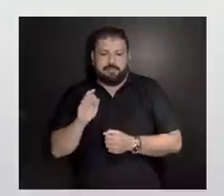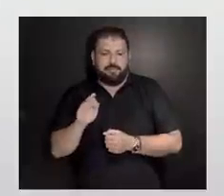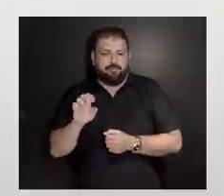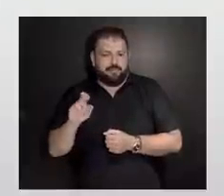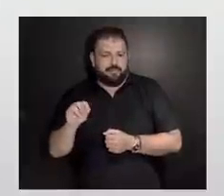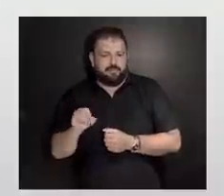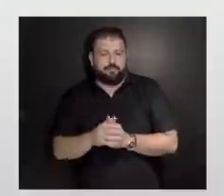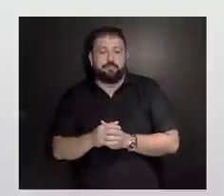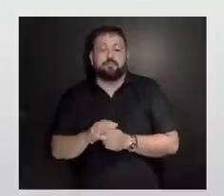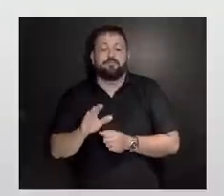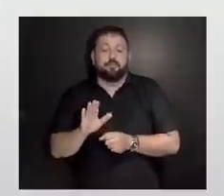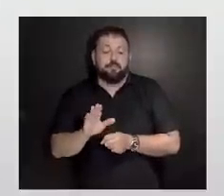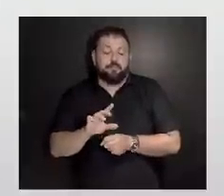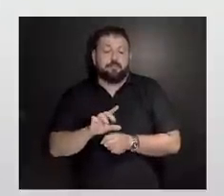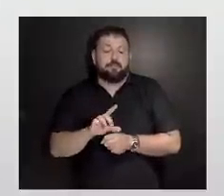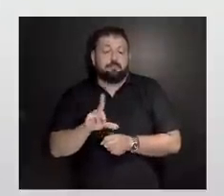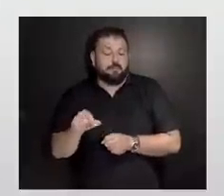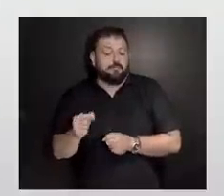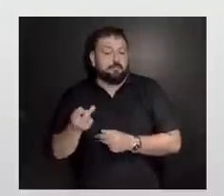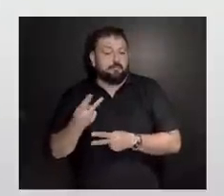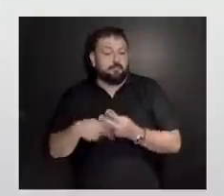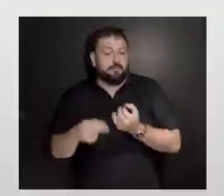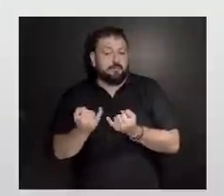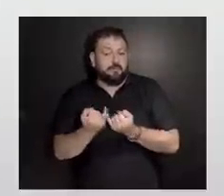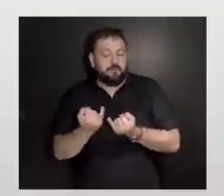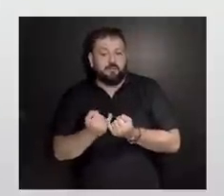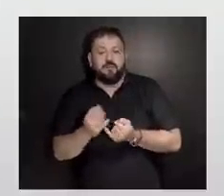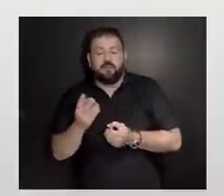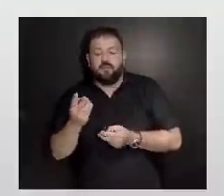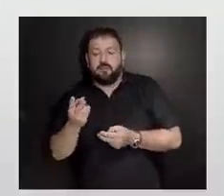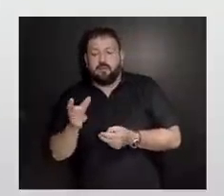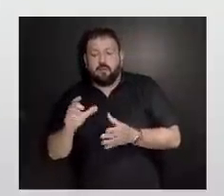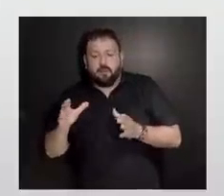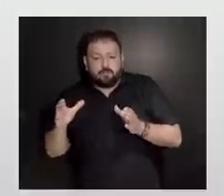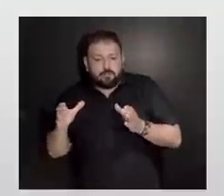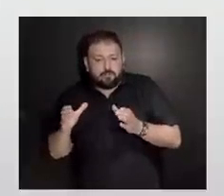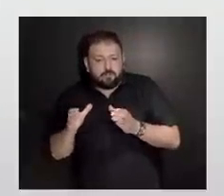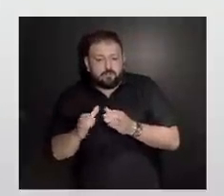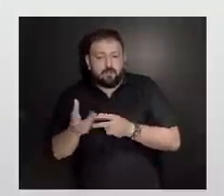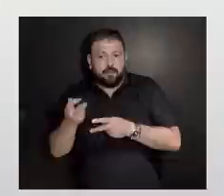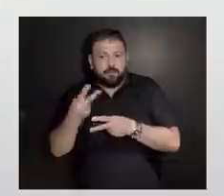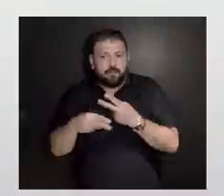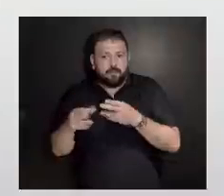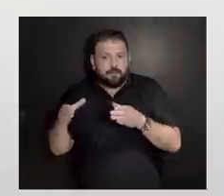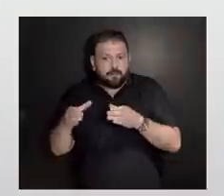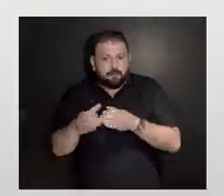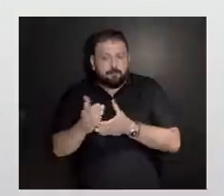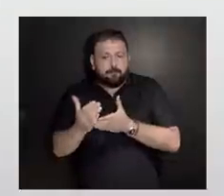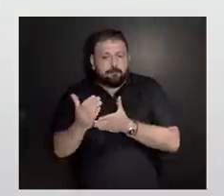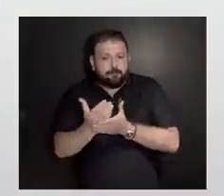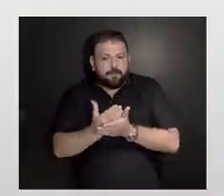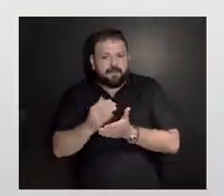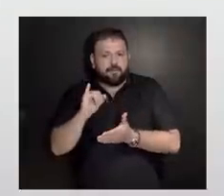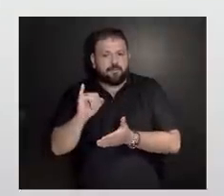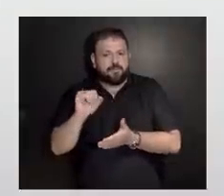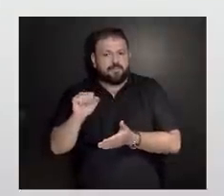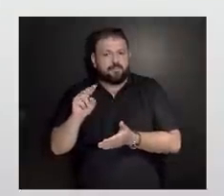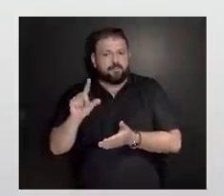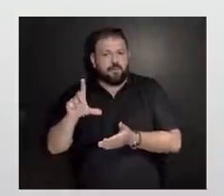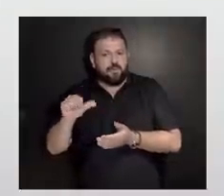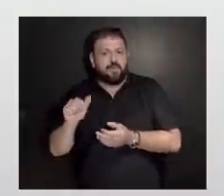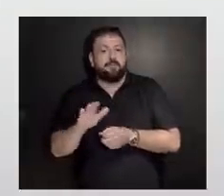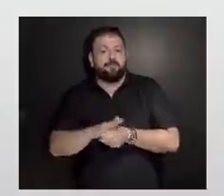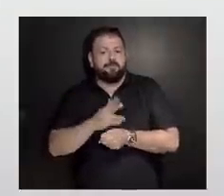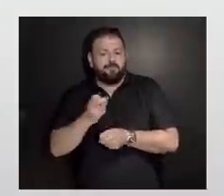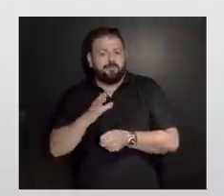bueno, pues entonces va a haber un efecto como de disminución de la insulina, ¿no? Entonces, bueno, esto sería como la